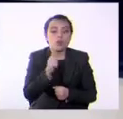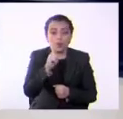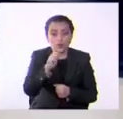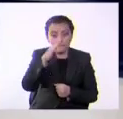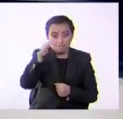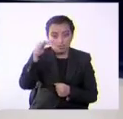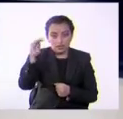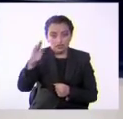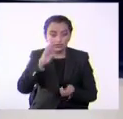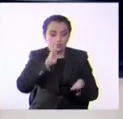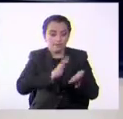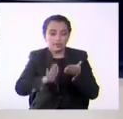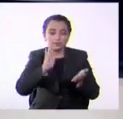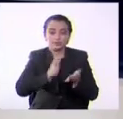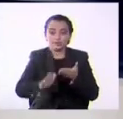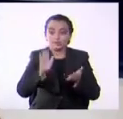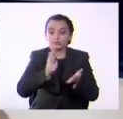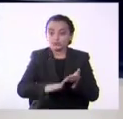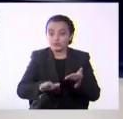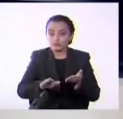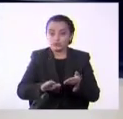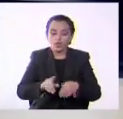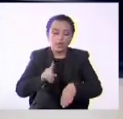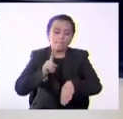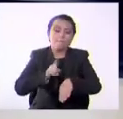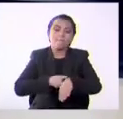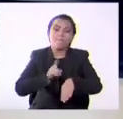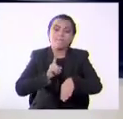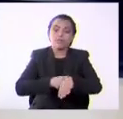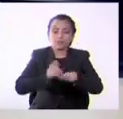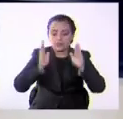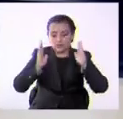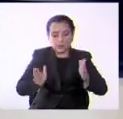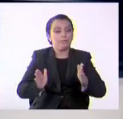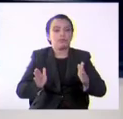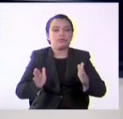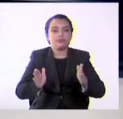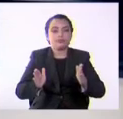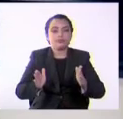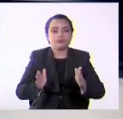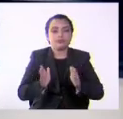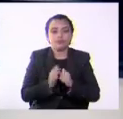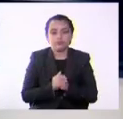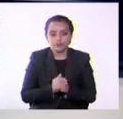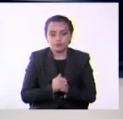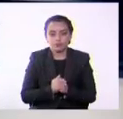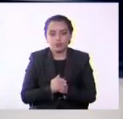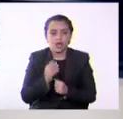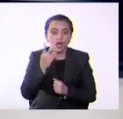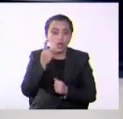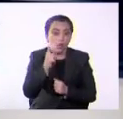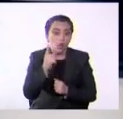en un periodo determinado de tiempo. Generalmente se habla del PIB cada año.